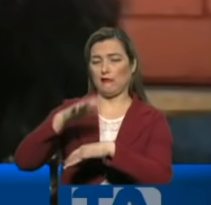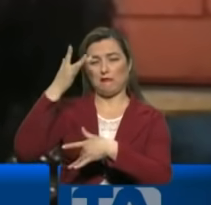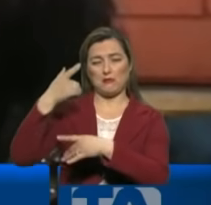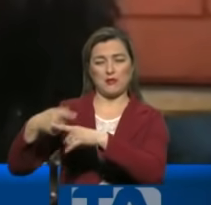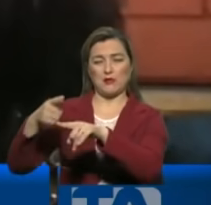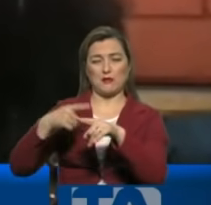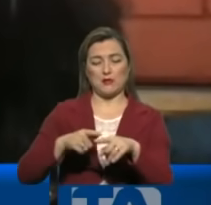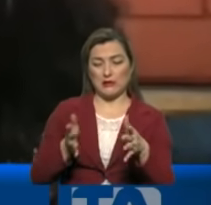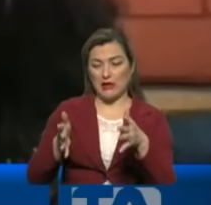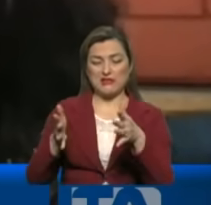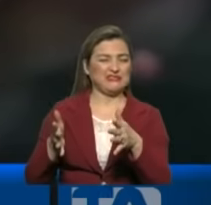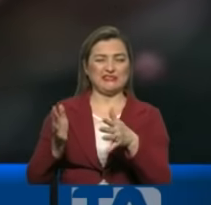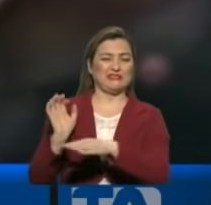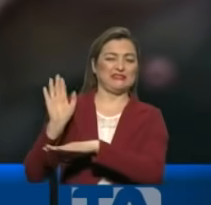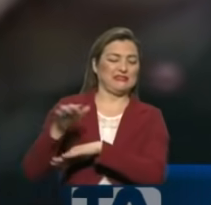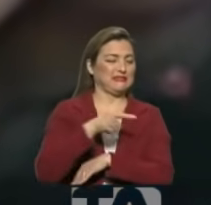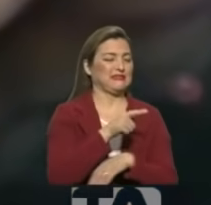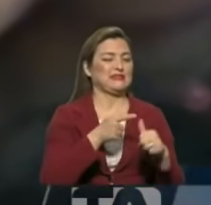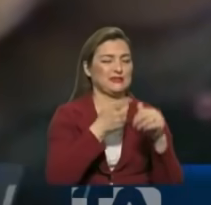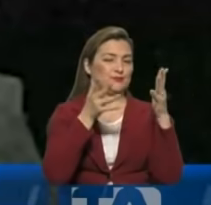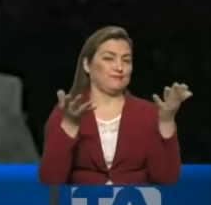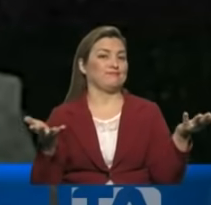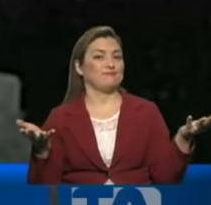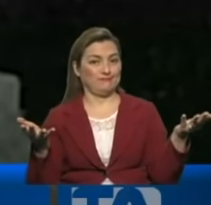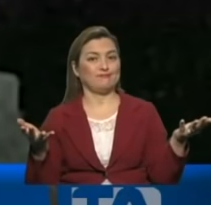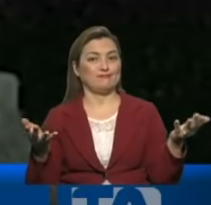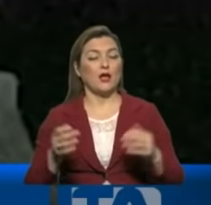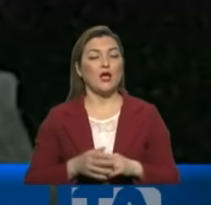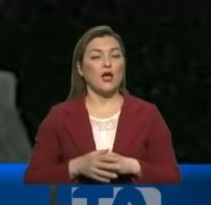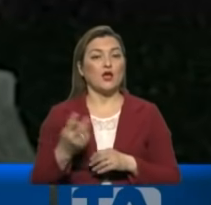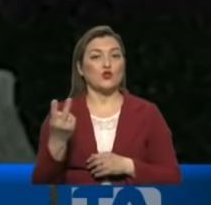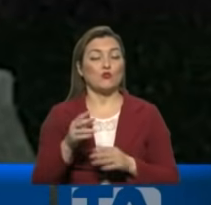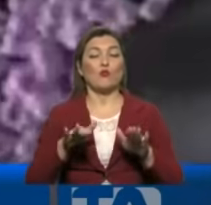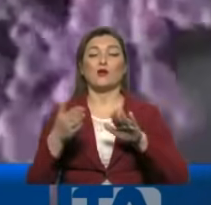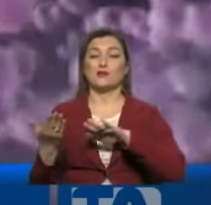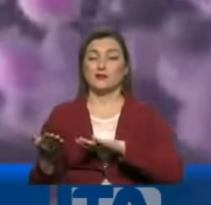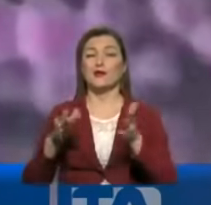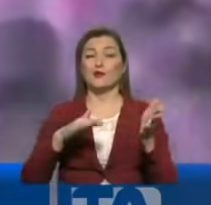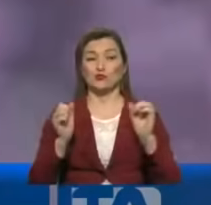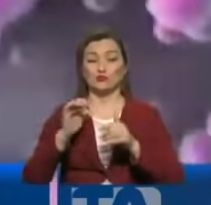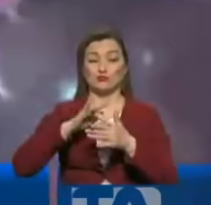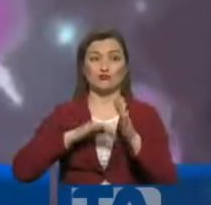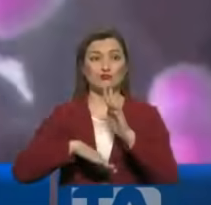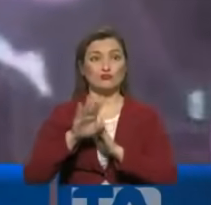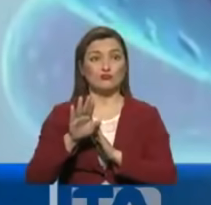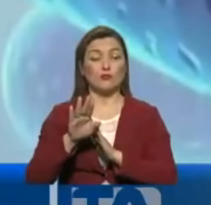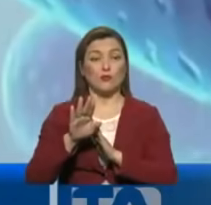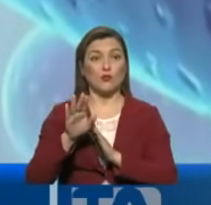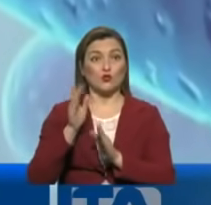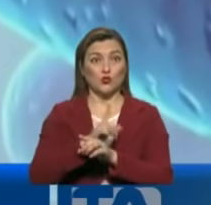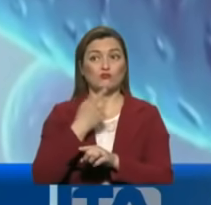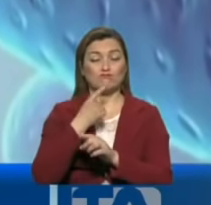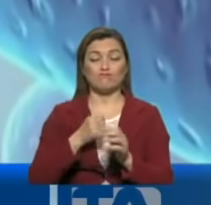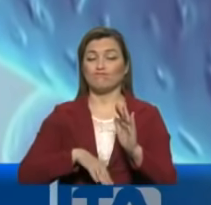en los diferentes sitios de nuestro país. Ambas patologías pueden ser mortales y al estar combinadas, su riesgo, a decir de los